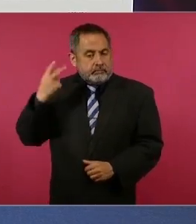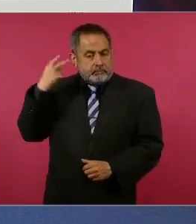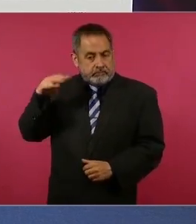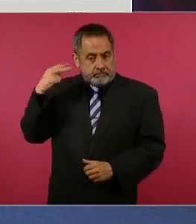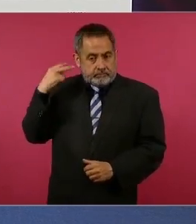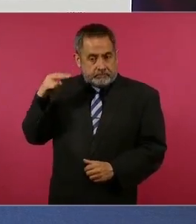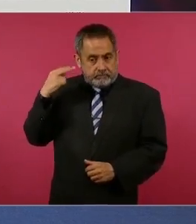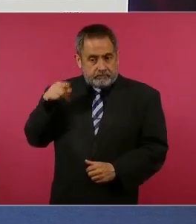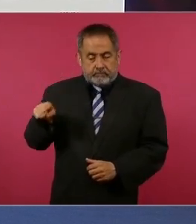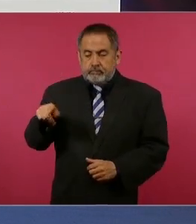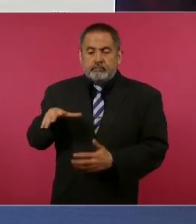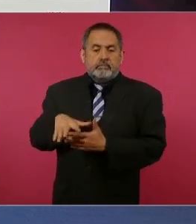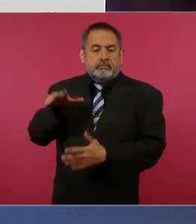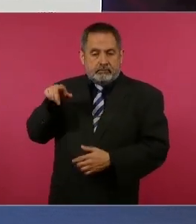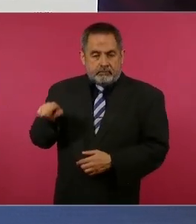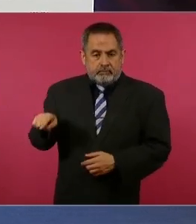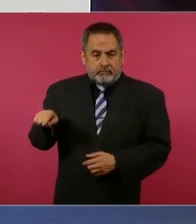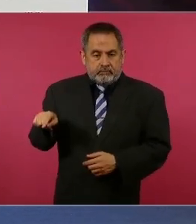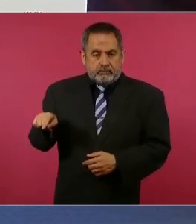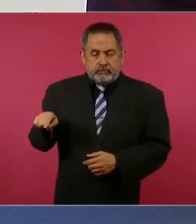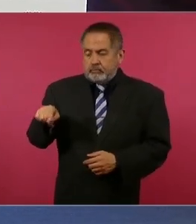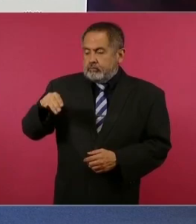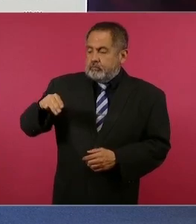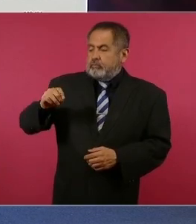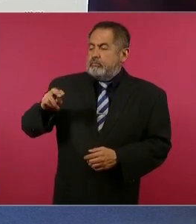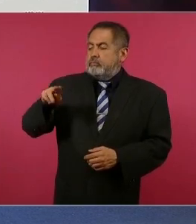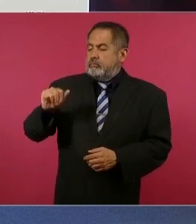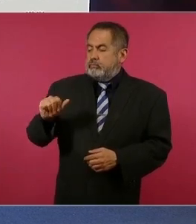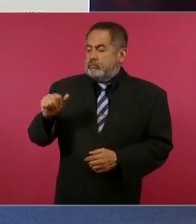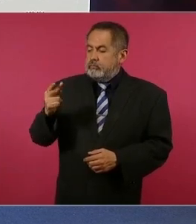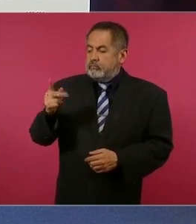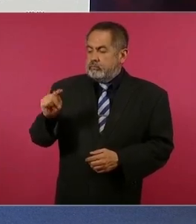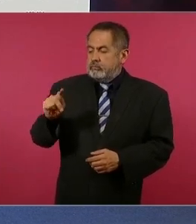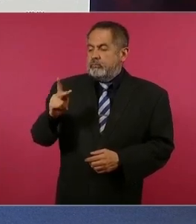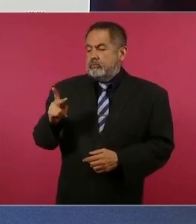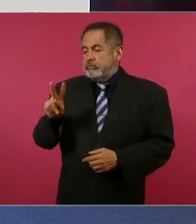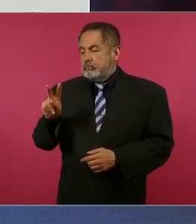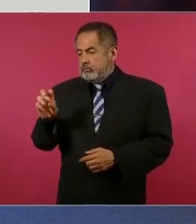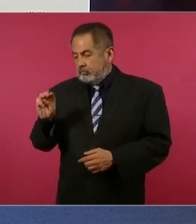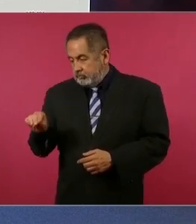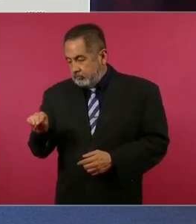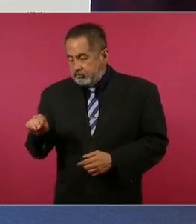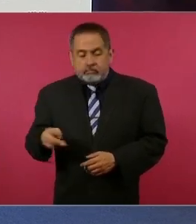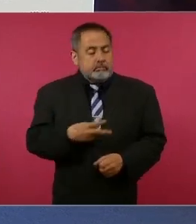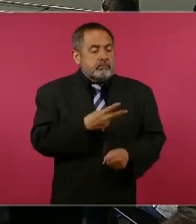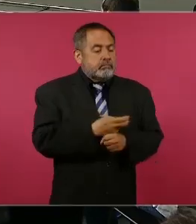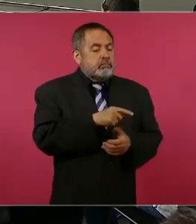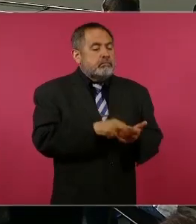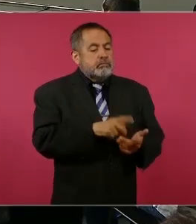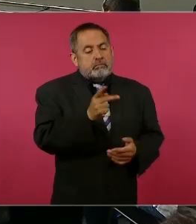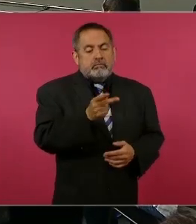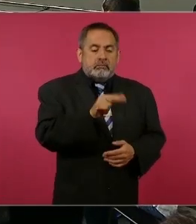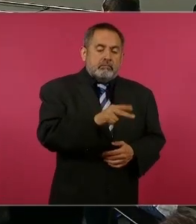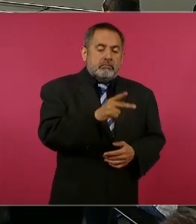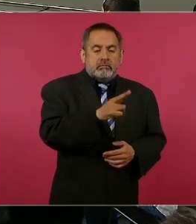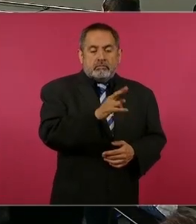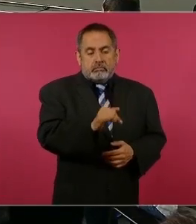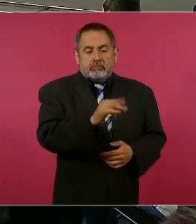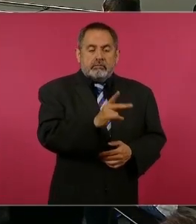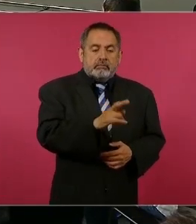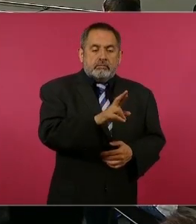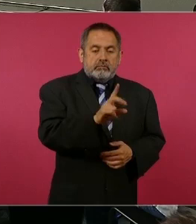Veracruz, por mayoría, Morena, PT, Verde Ecologista y primera minoría, PAN, PRI, PRD.